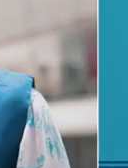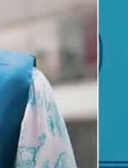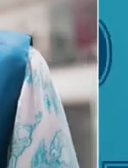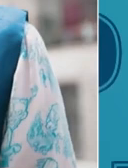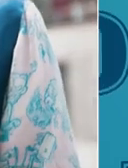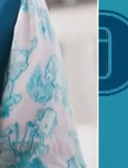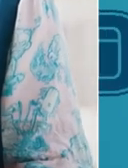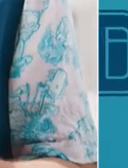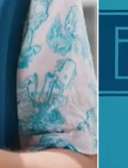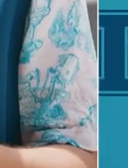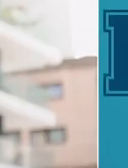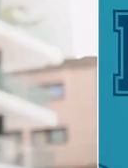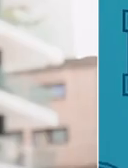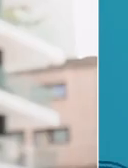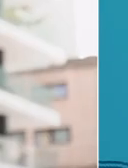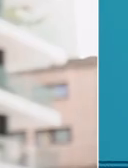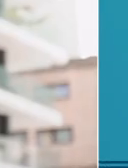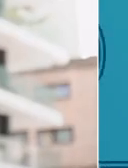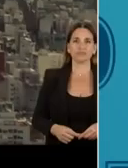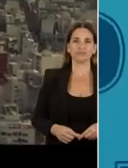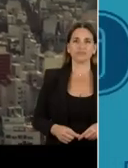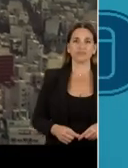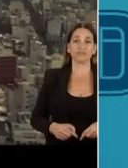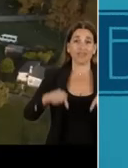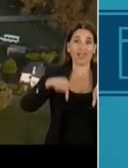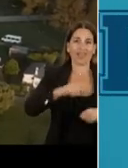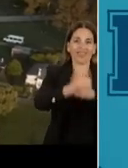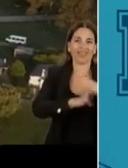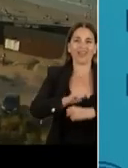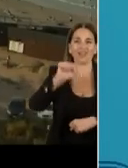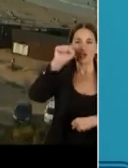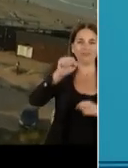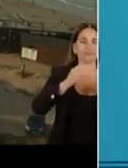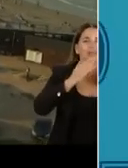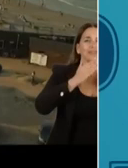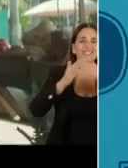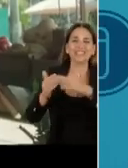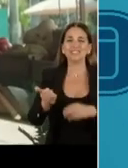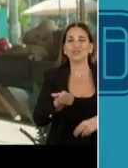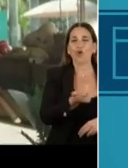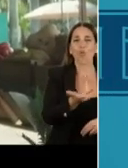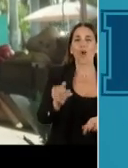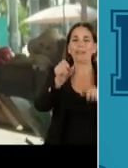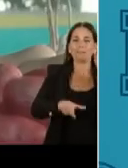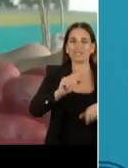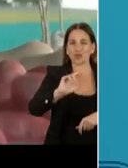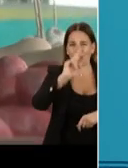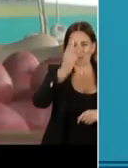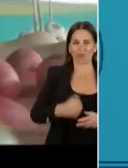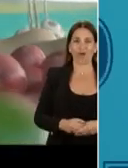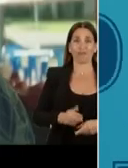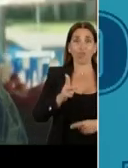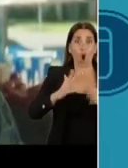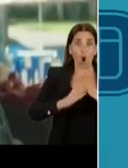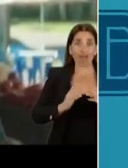hogares uruguayos tiene conexión a Internet, ya sea móvil o de banda fija en sus hogares. Por tanto,